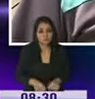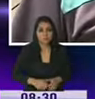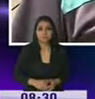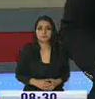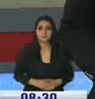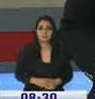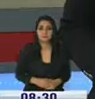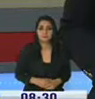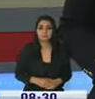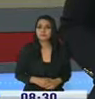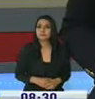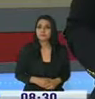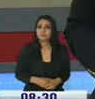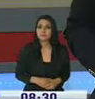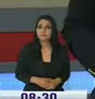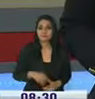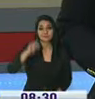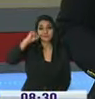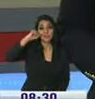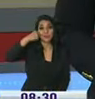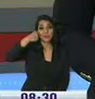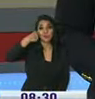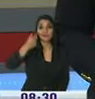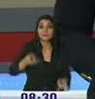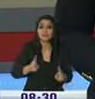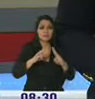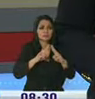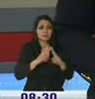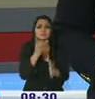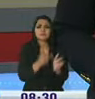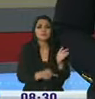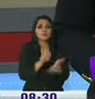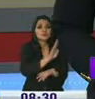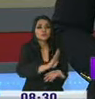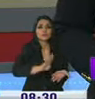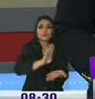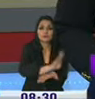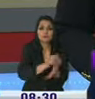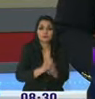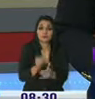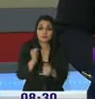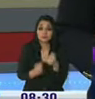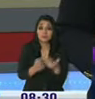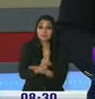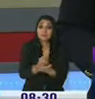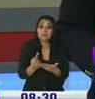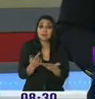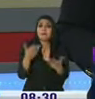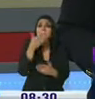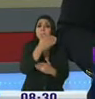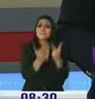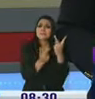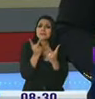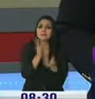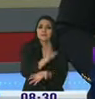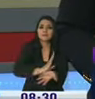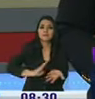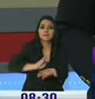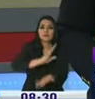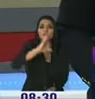días. Y recuerda que queremos conocer también qué es lo que ocurre en sus barrios, así que este fin de semana vamos a estar dedicados al barrio